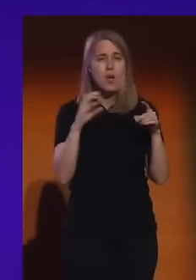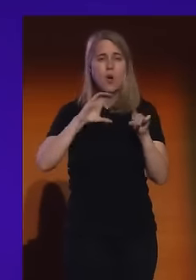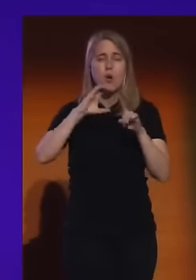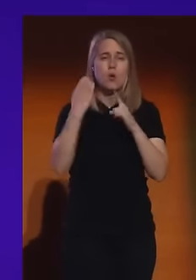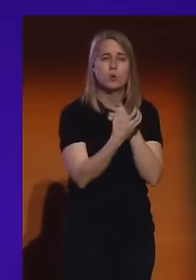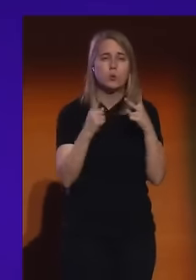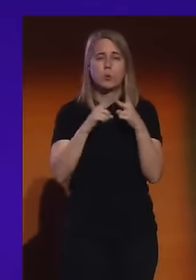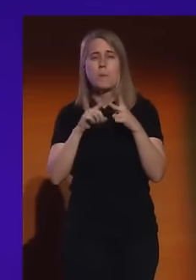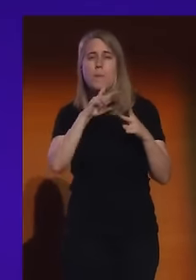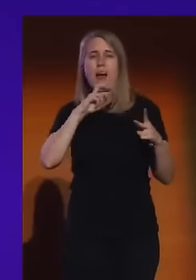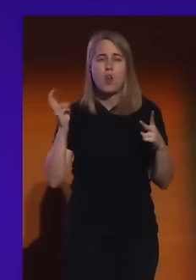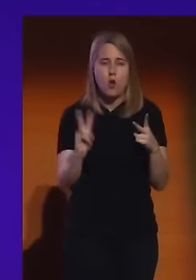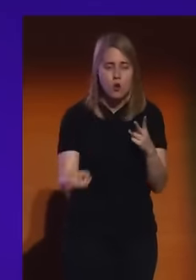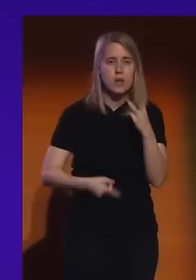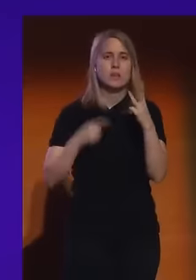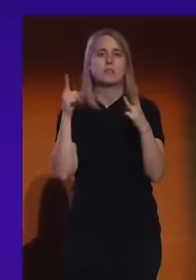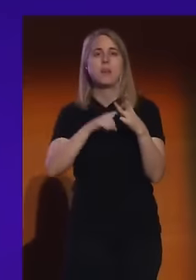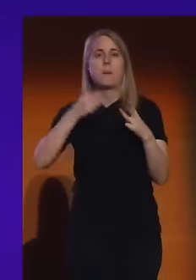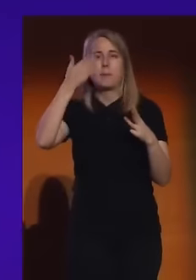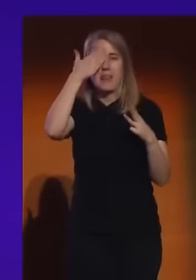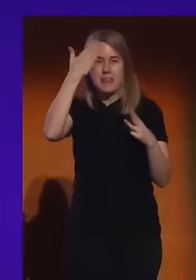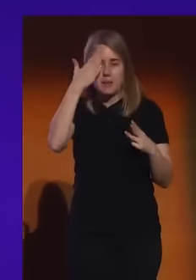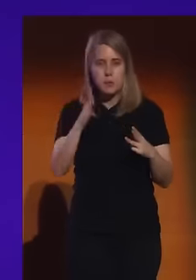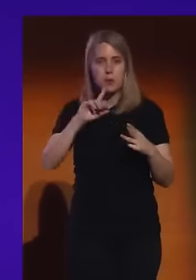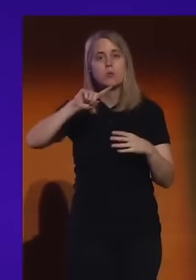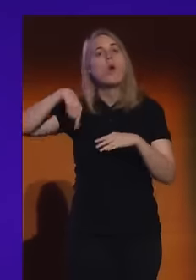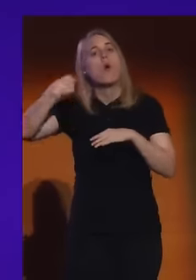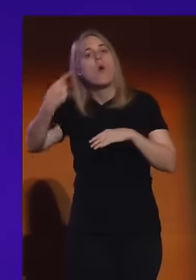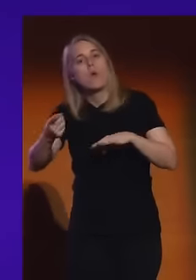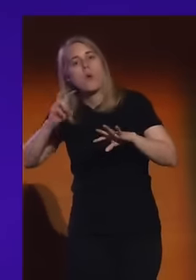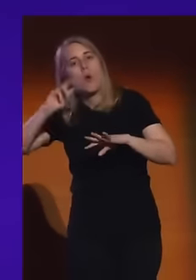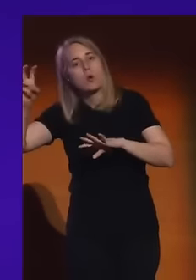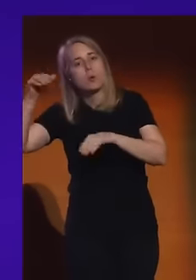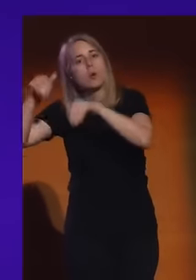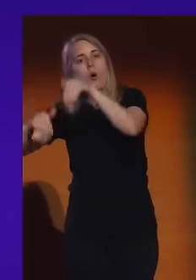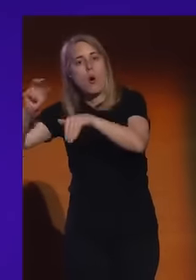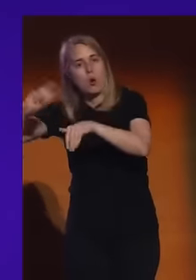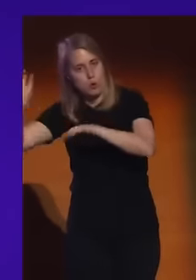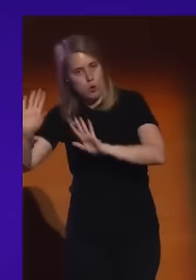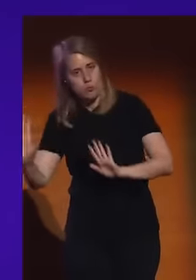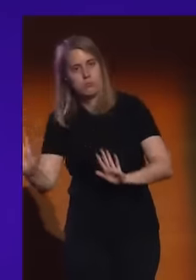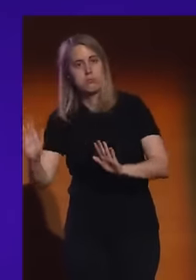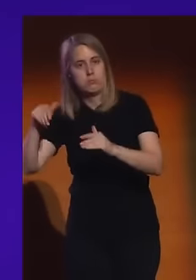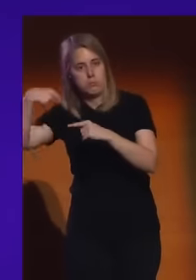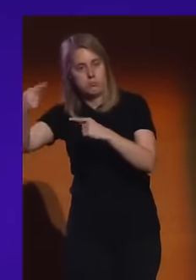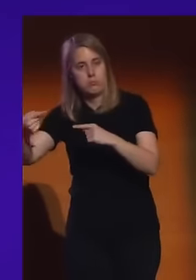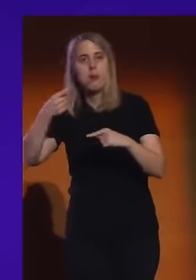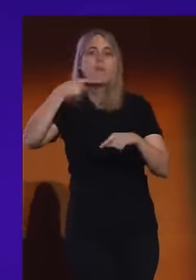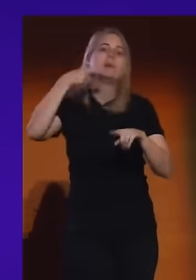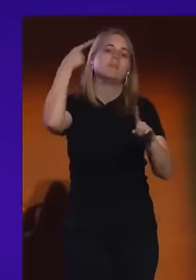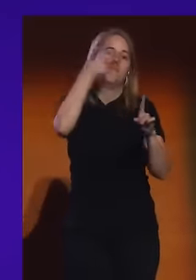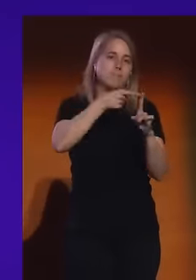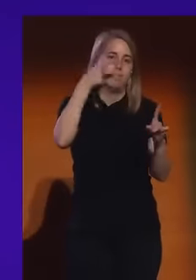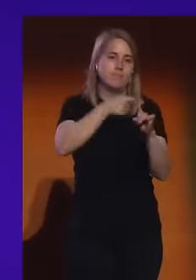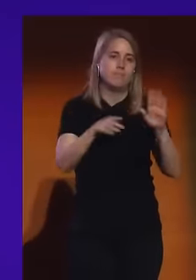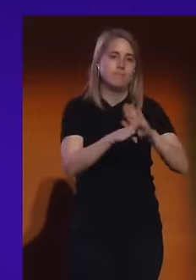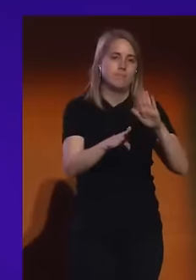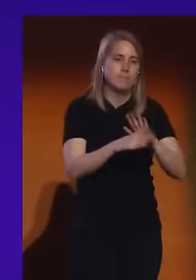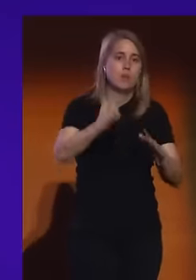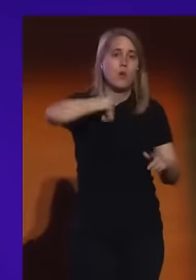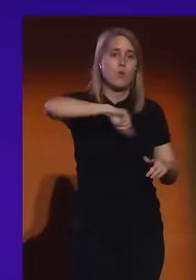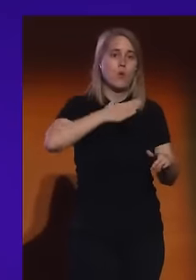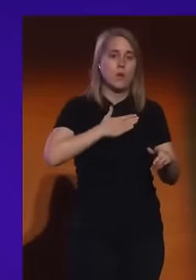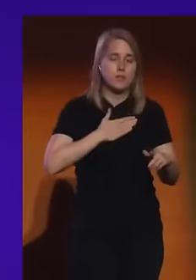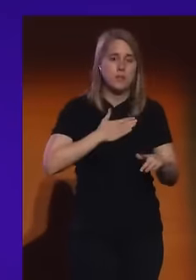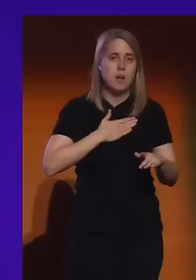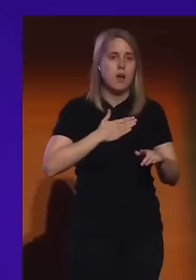valores la hegemonía de los principios luego vendrán las hegemonías electorales Por eso hay que seguir insistiendo en que la